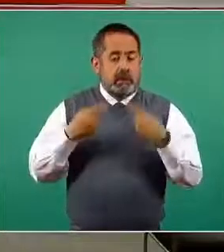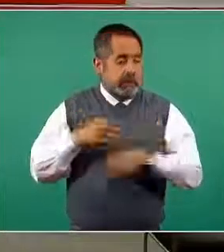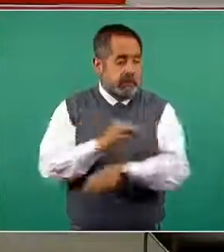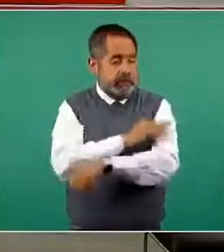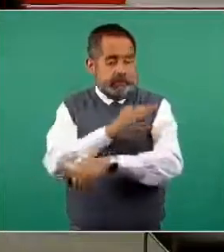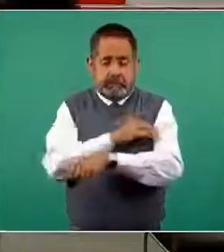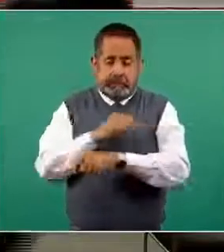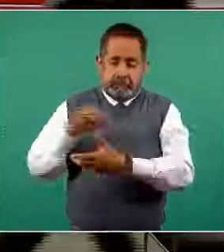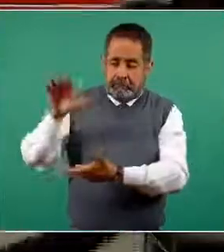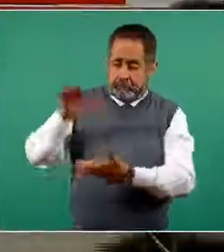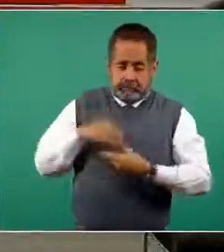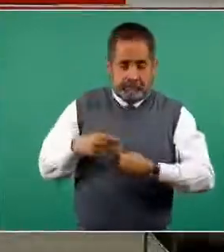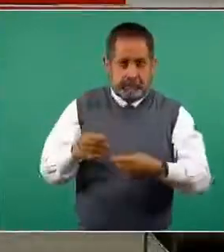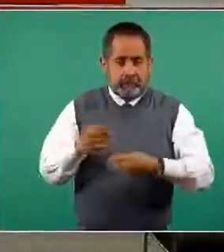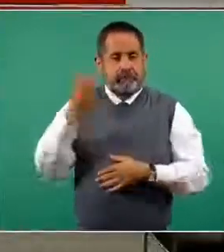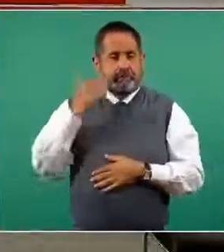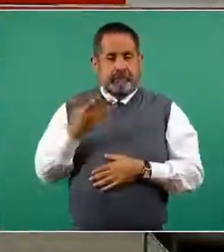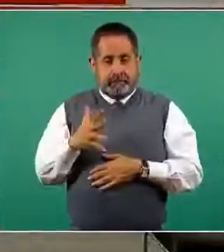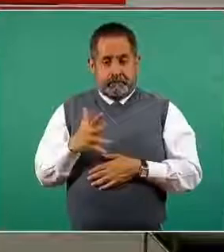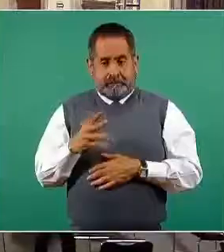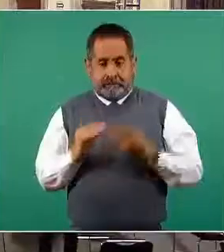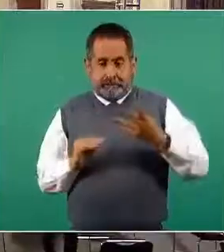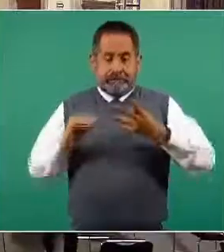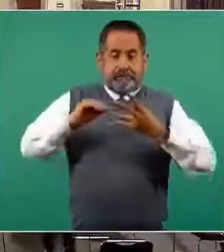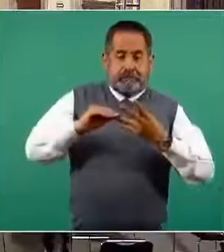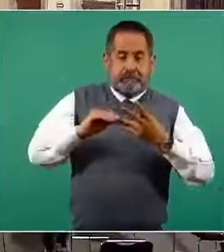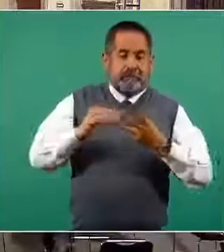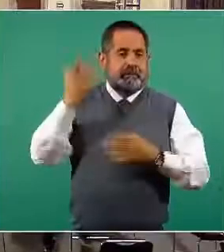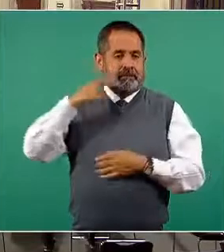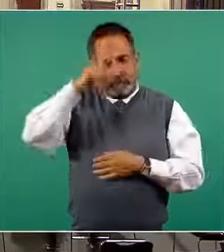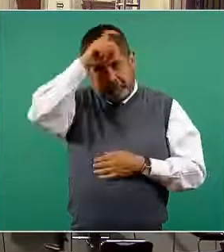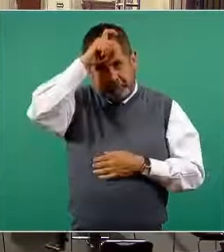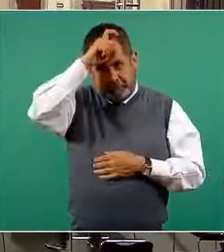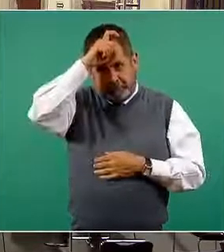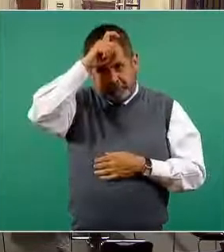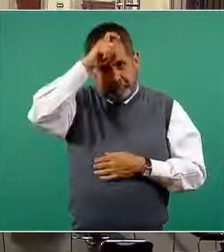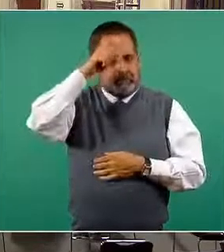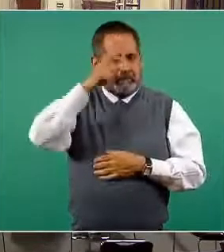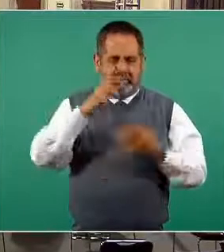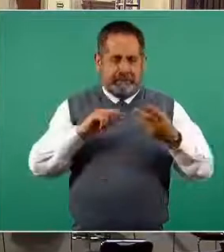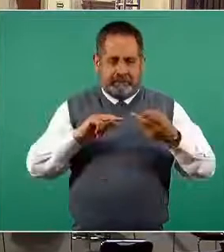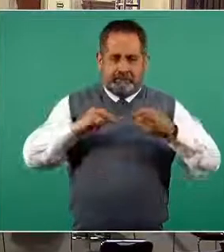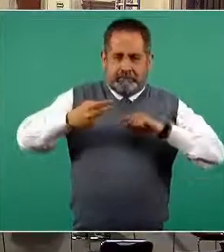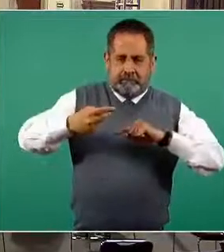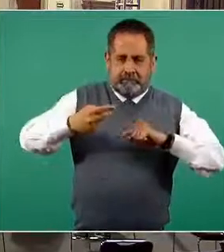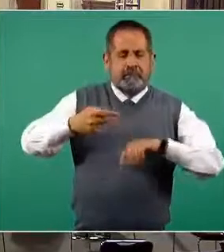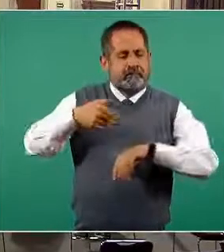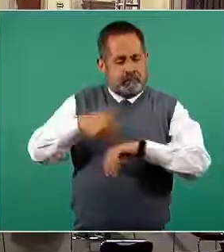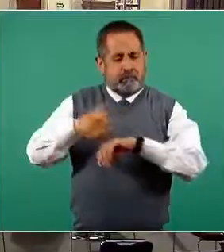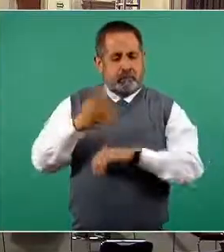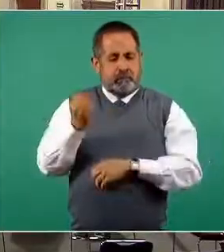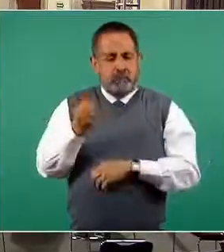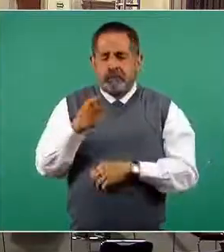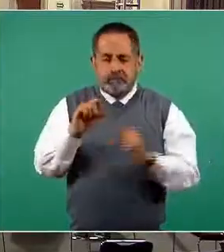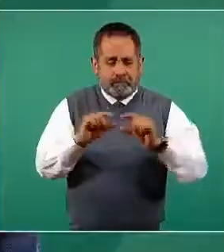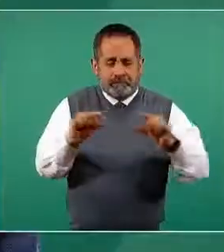hemos recibido. Estábamos en el 10, ya superamos a Turquía, ahora estamos en el número 9. Pero las vacunas son las